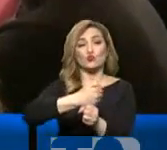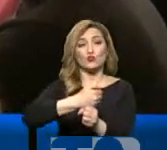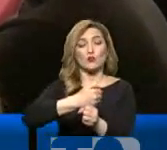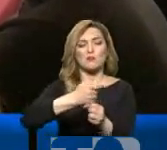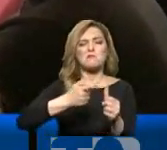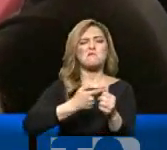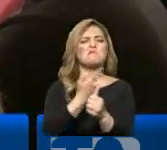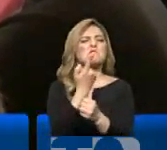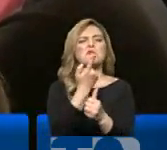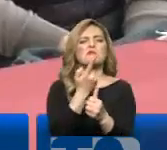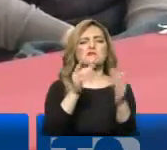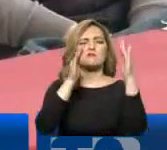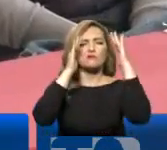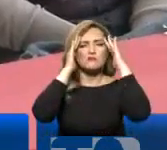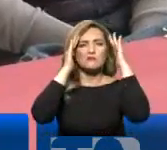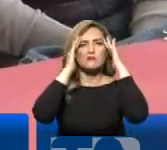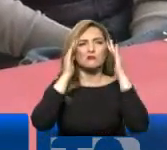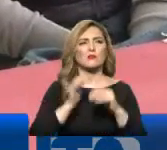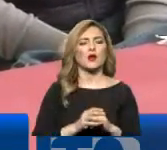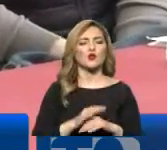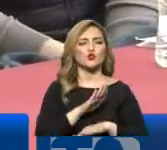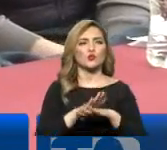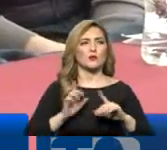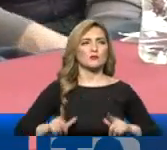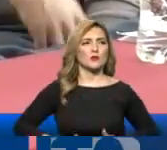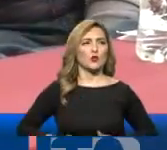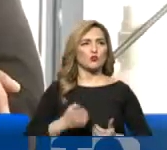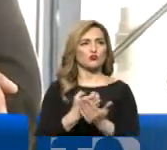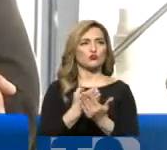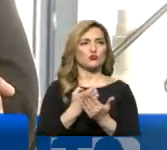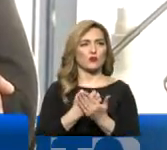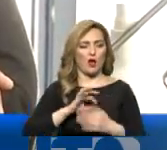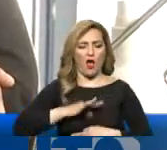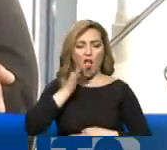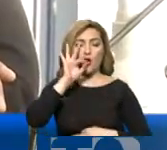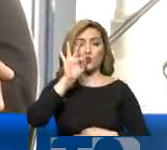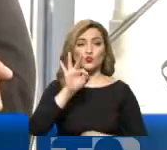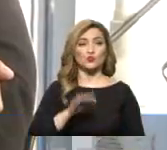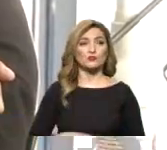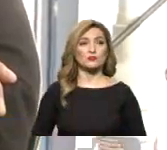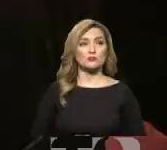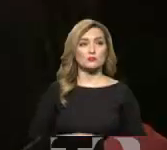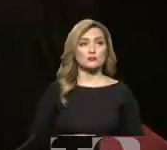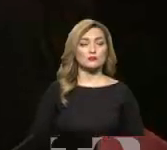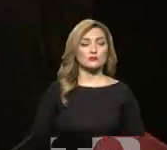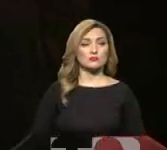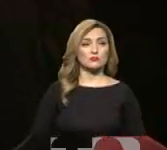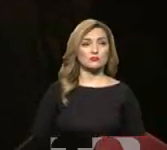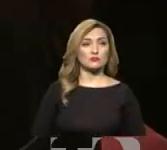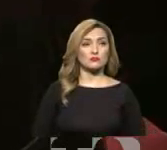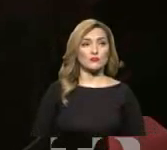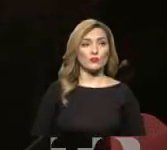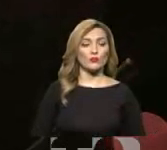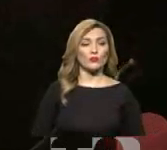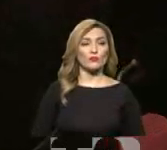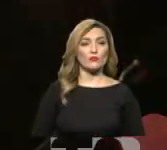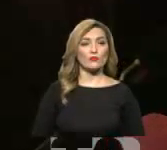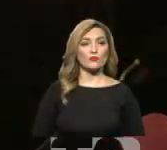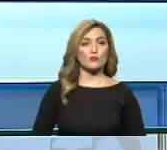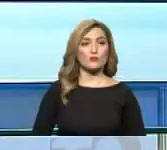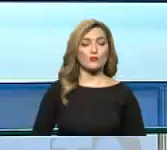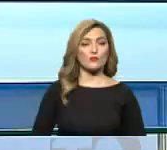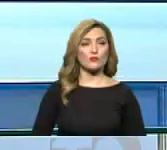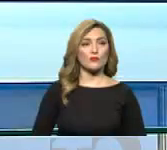eje central los efectos sanitarios y económicos del coronavirus. En Quito, Freddy Paredes, 24